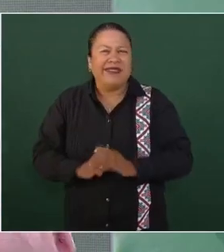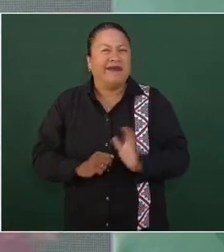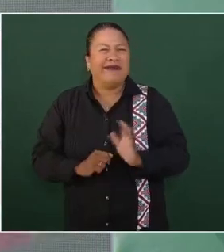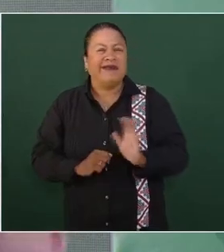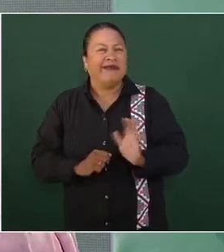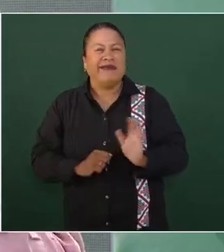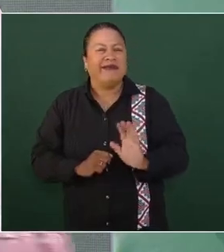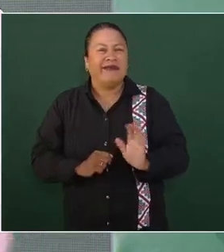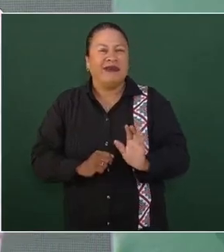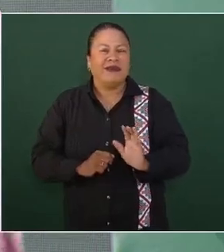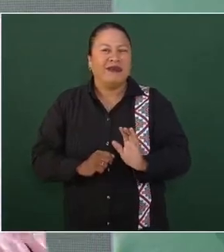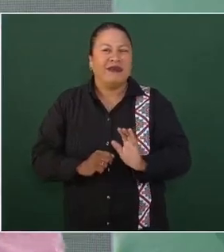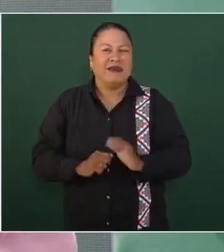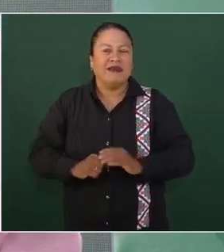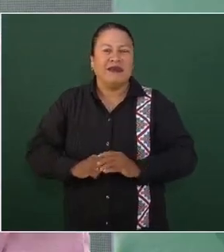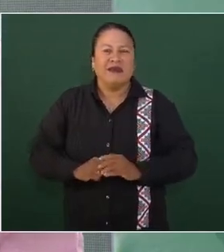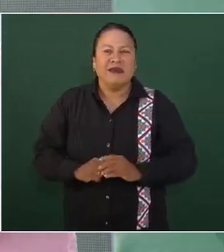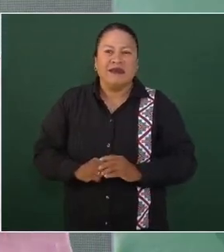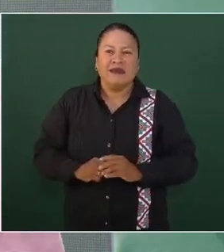este